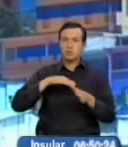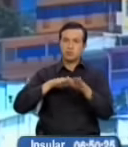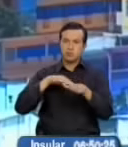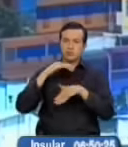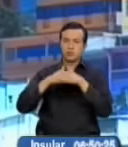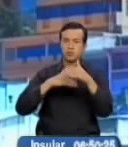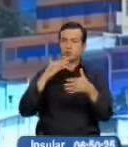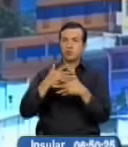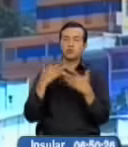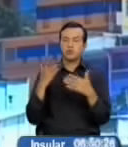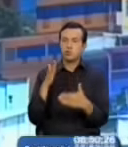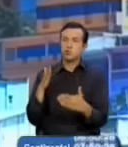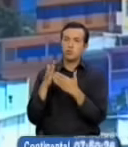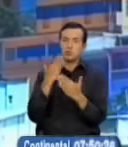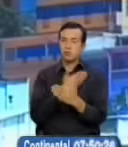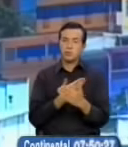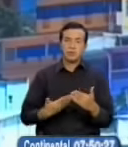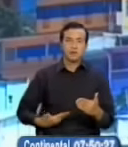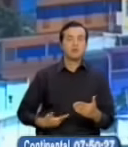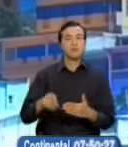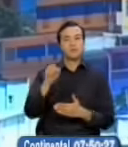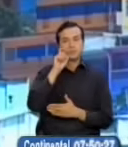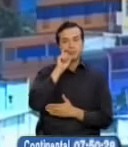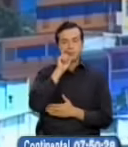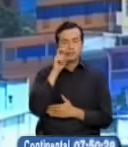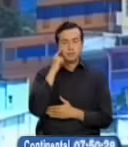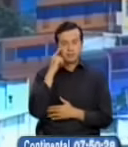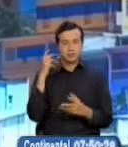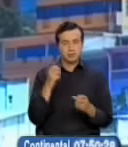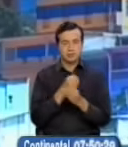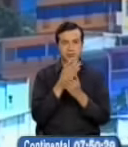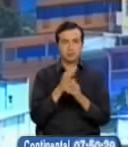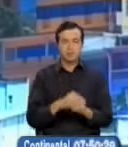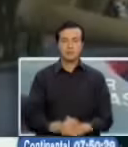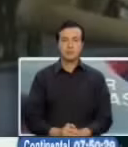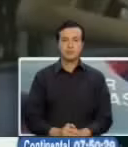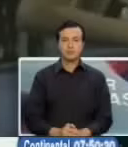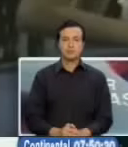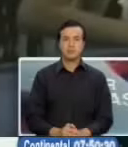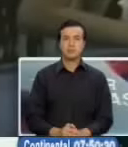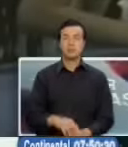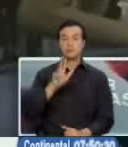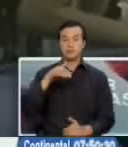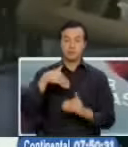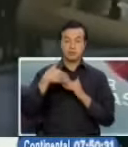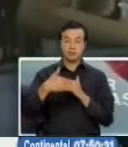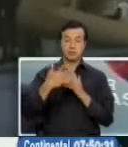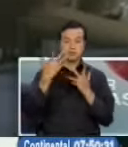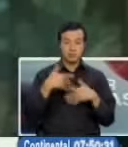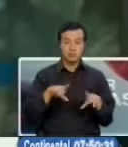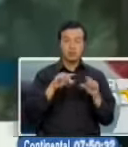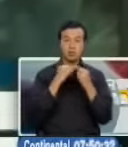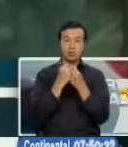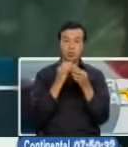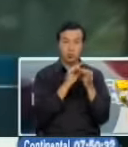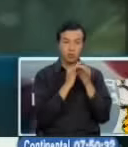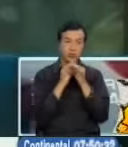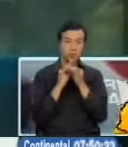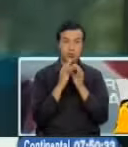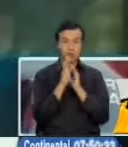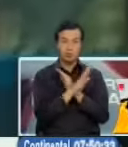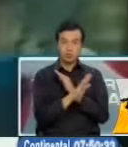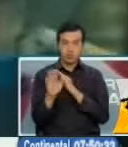de revocatorio en contra del presidente Nicolás Maduro. Tenemos un reportaje. 3 meses después de que la Mesa de la Unidad Democrática,